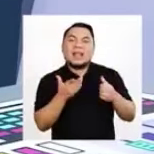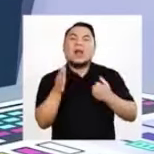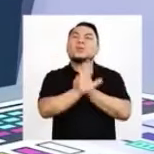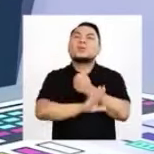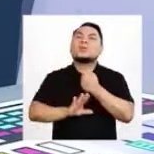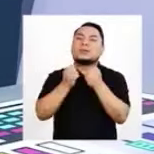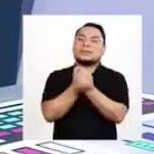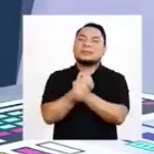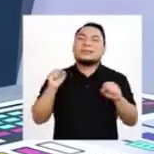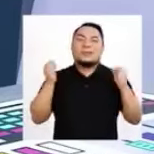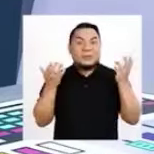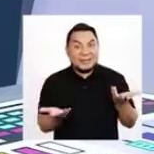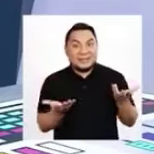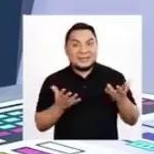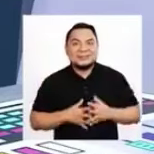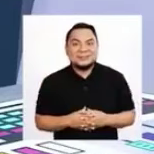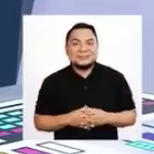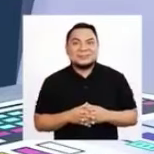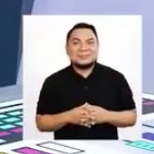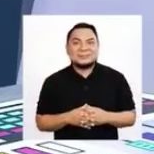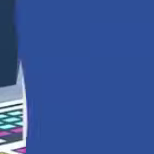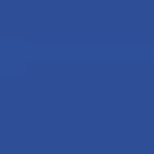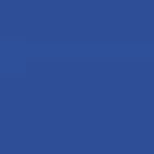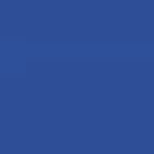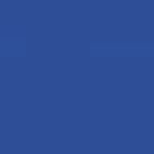hacia ellas y ponernos a salvo.